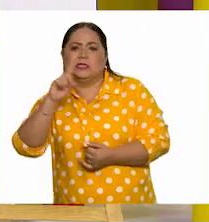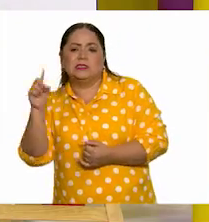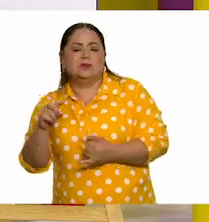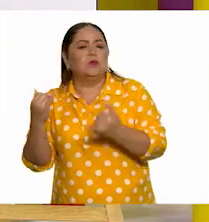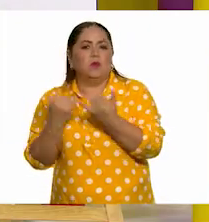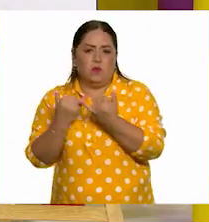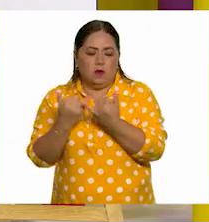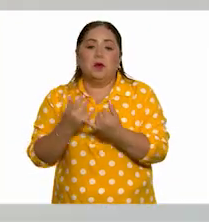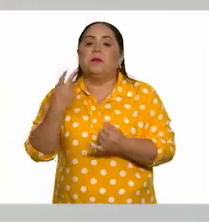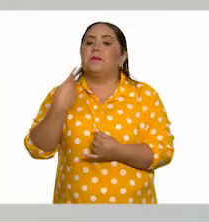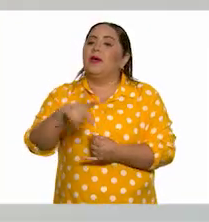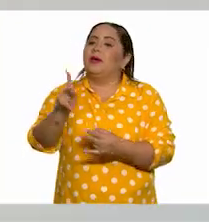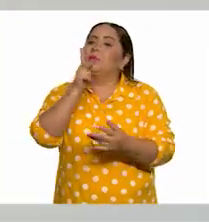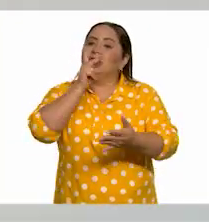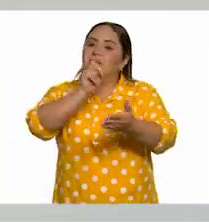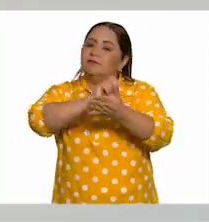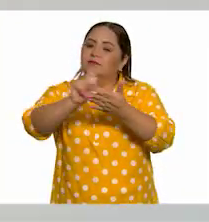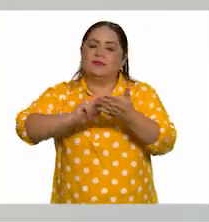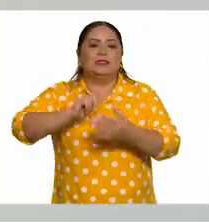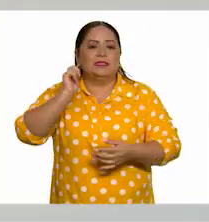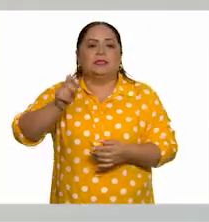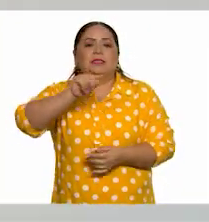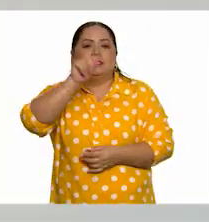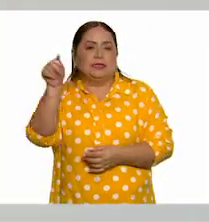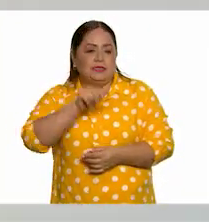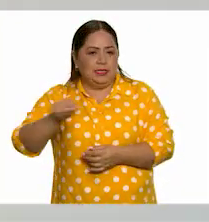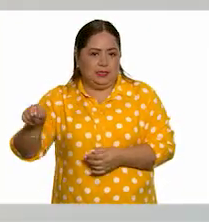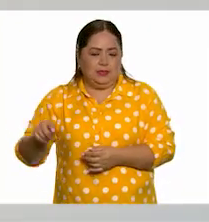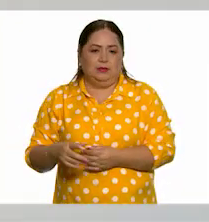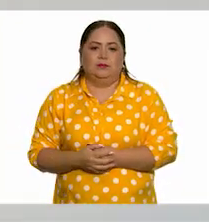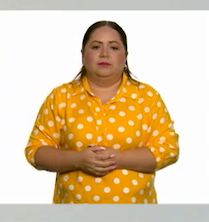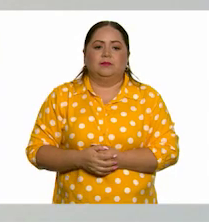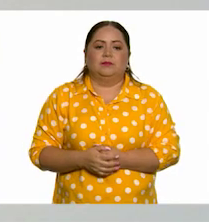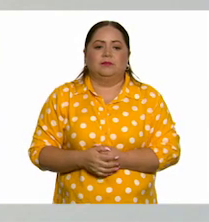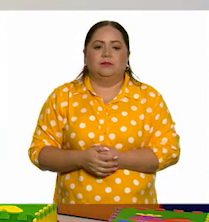Es, ortográficamente es con Z, Iztapalapa.